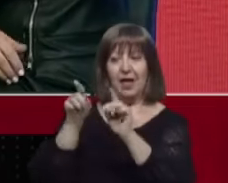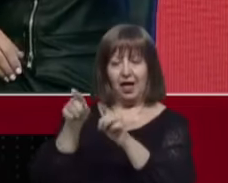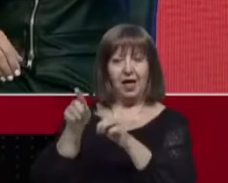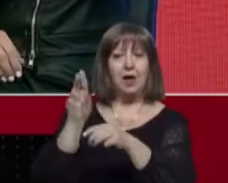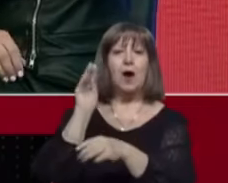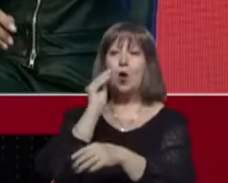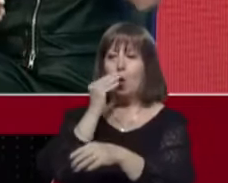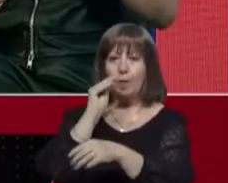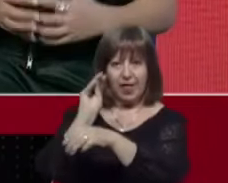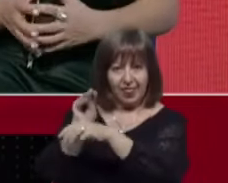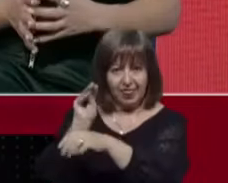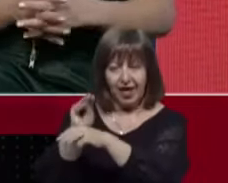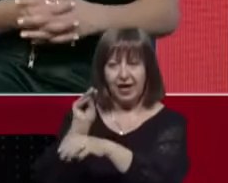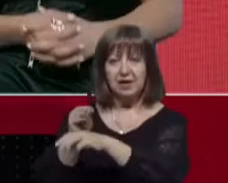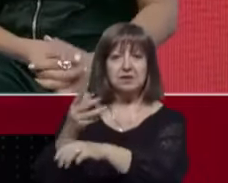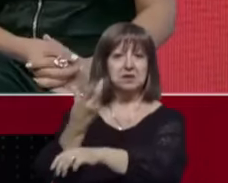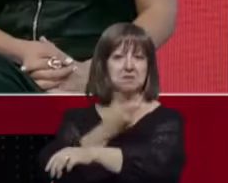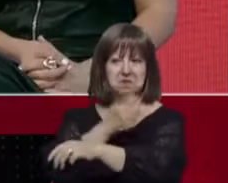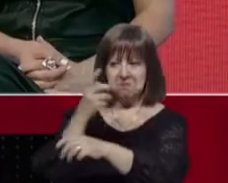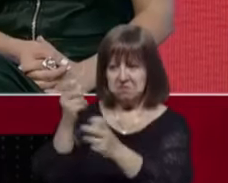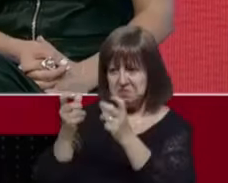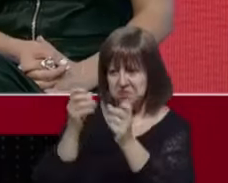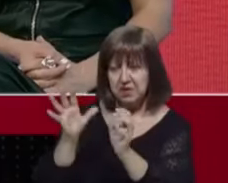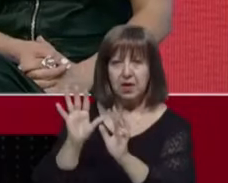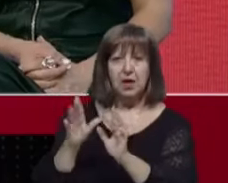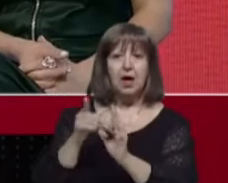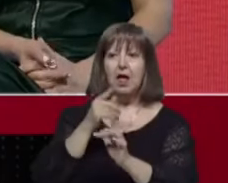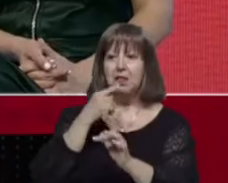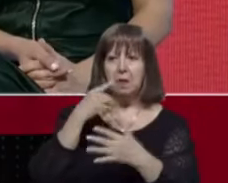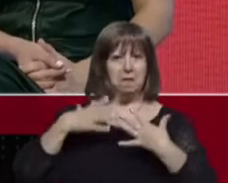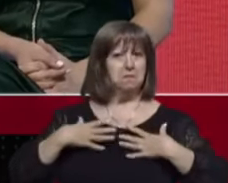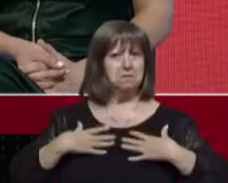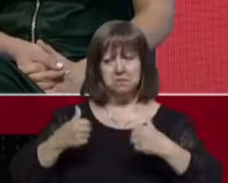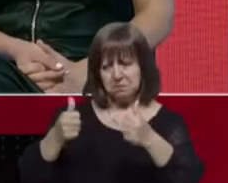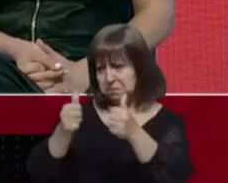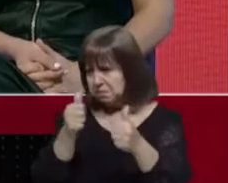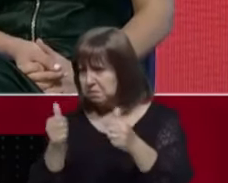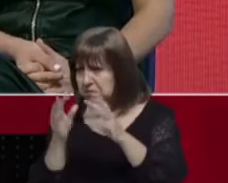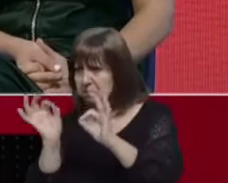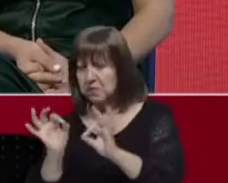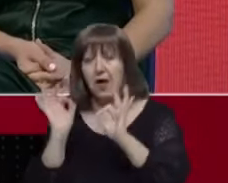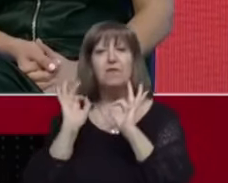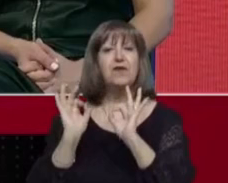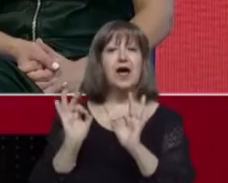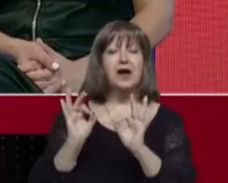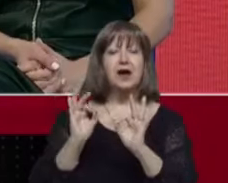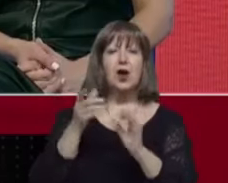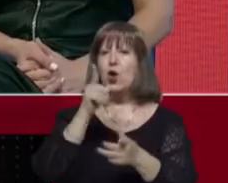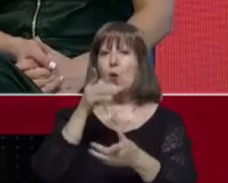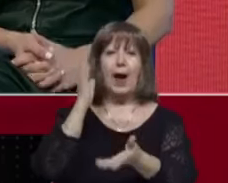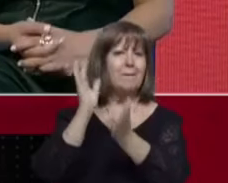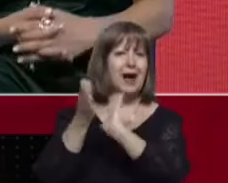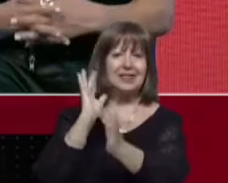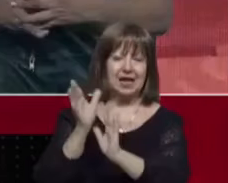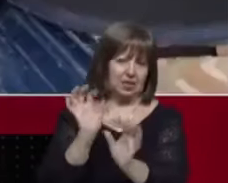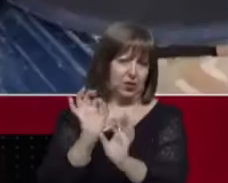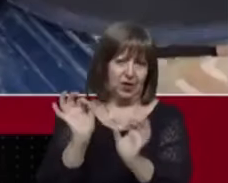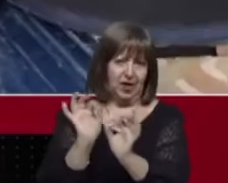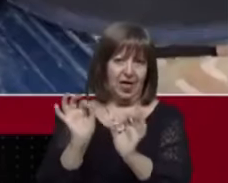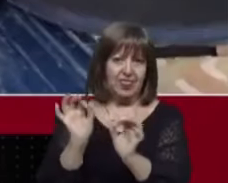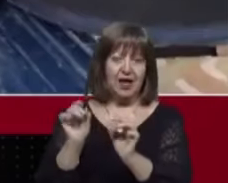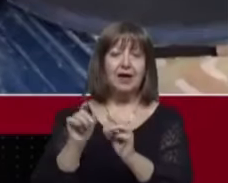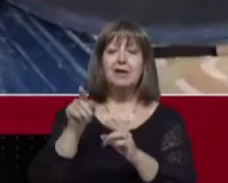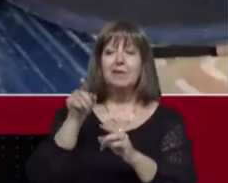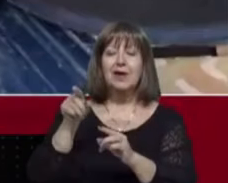el momento y a simple vista, no ha sufrido maltrato. Este ejemplar, que como bien marcaba Magistretti, tiene que ver con la fauna